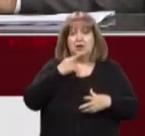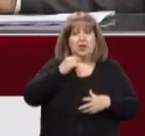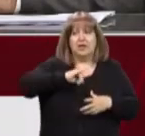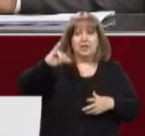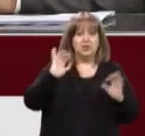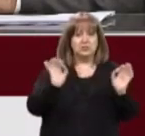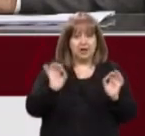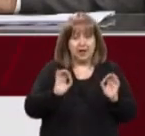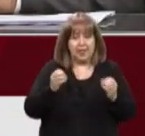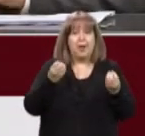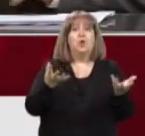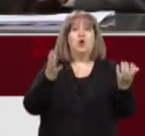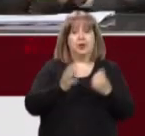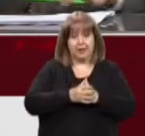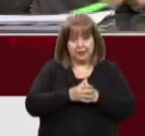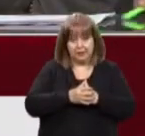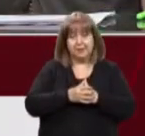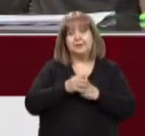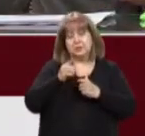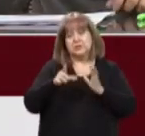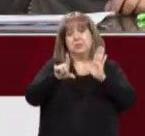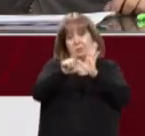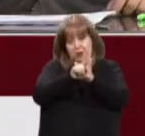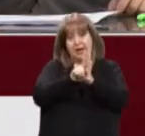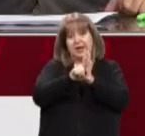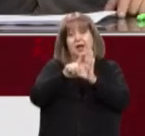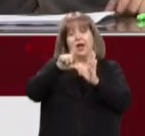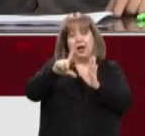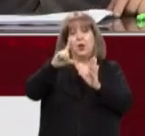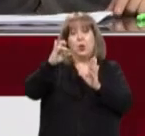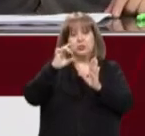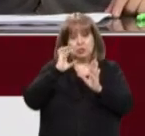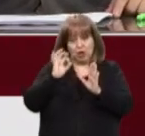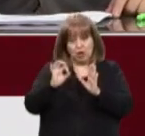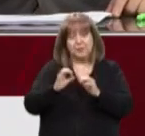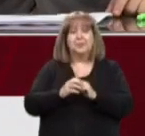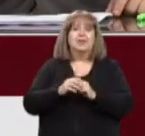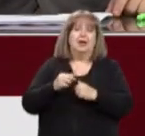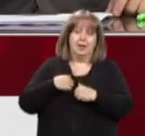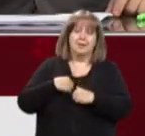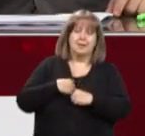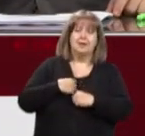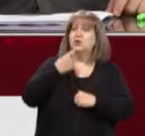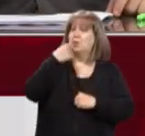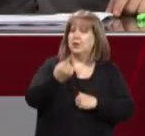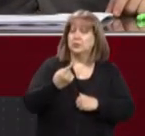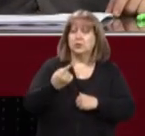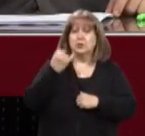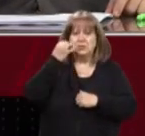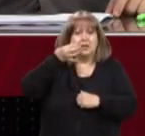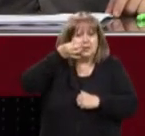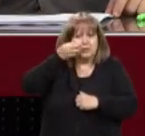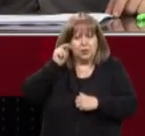obligatorias. Ramón, ¿qué piensas acerca de eso que usted mencionaba, de esas personas que no denunciaron, de esas personas que vieron a Lucio